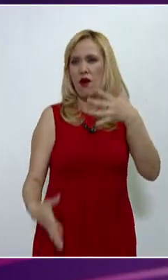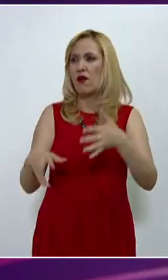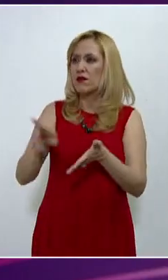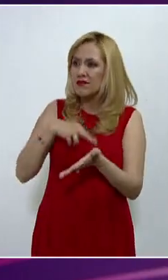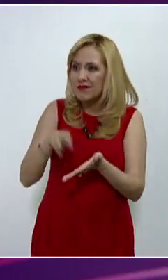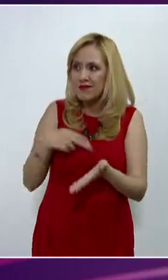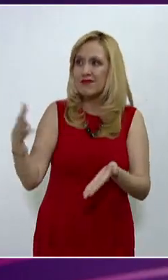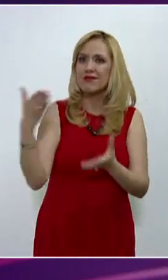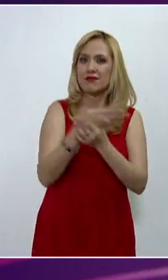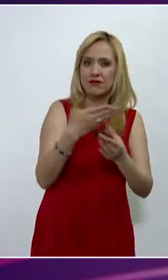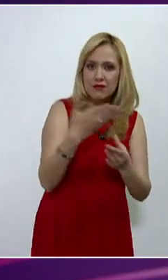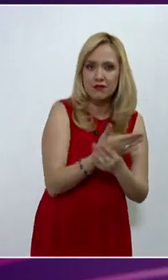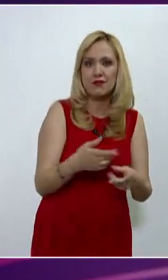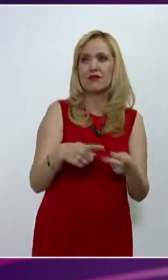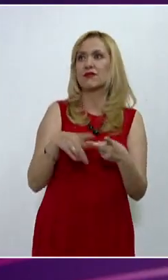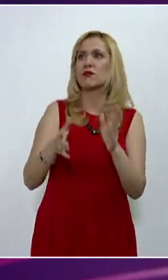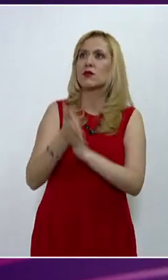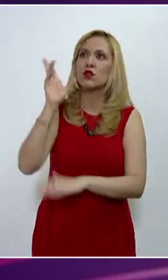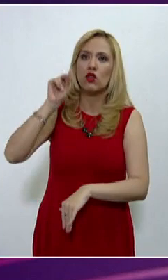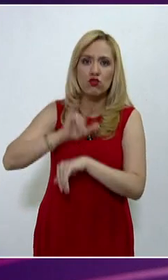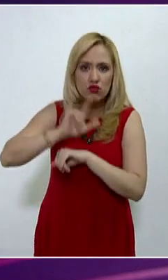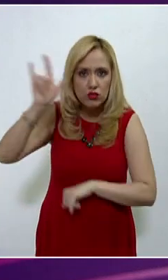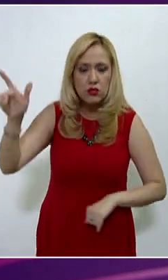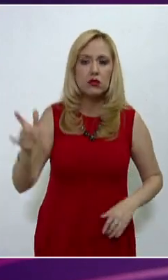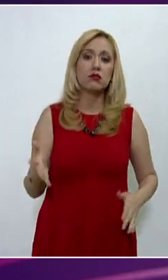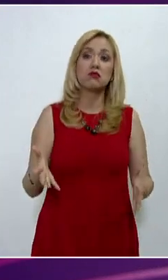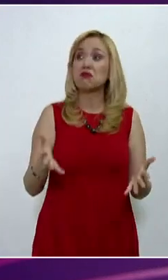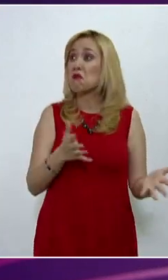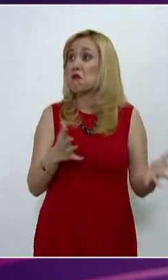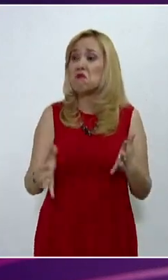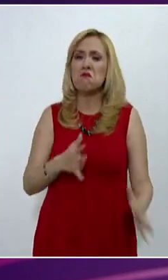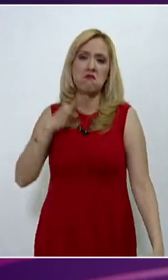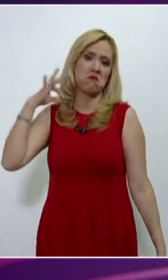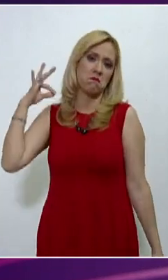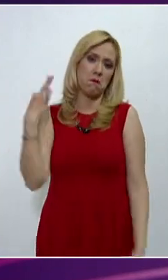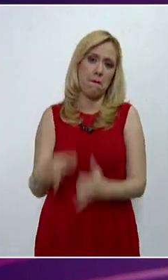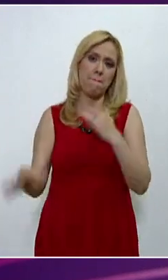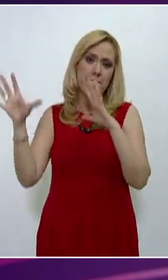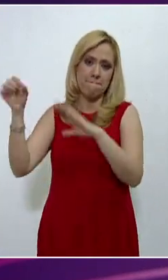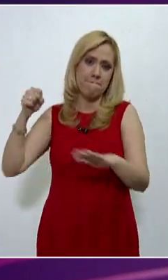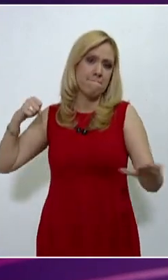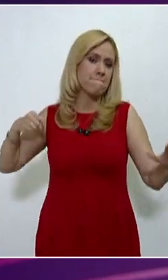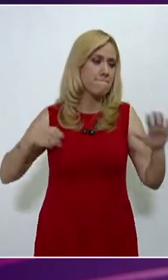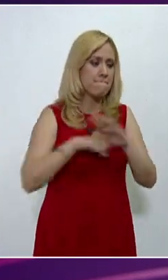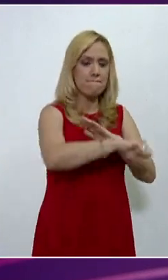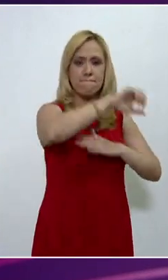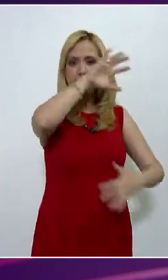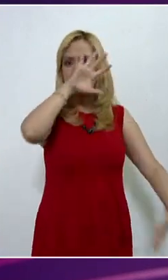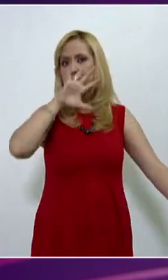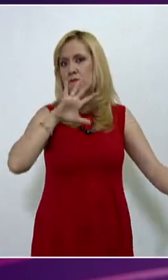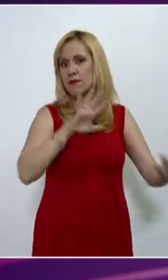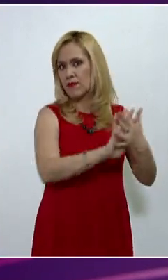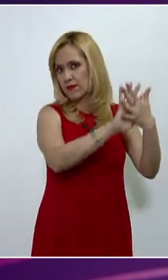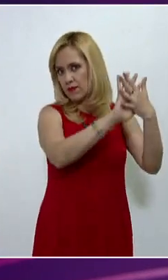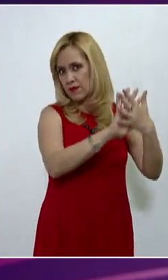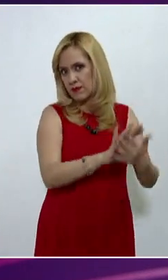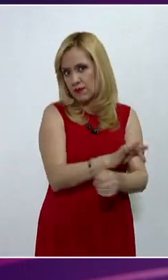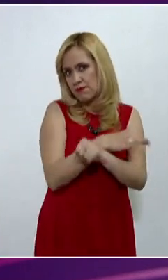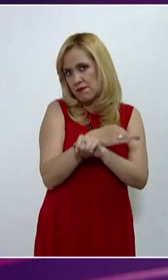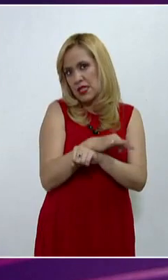cautelares al alcance, la autoridad judicial, en efecto, podría determinar que de manera excepcional y